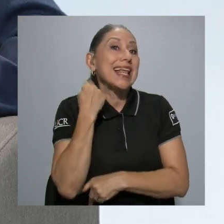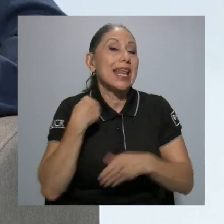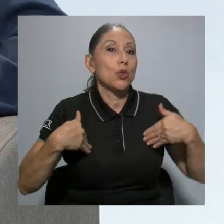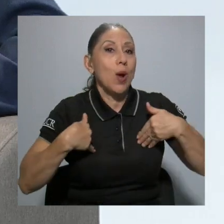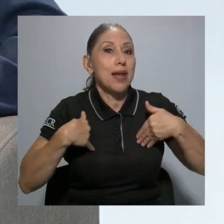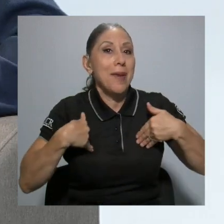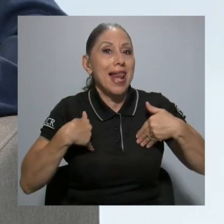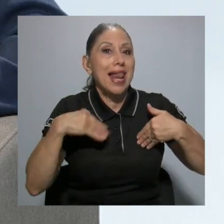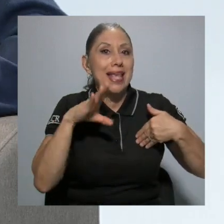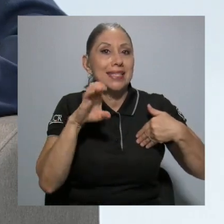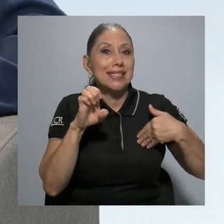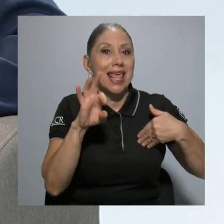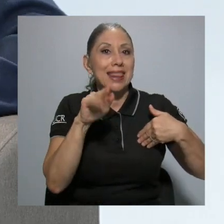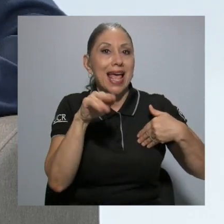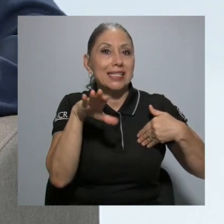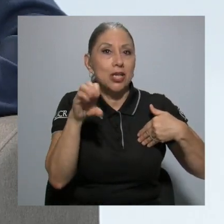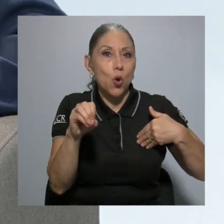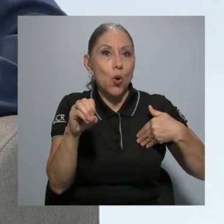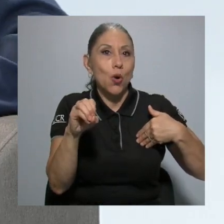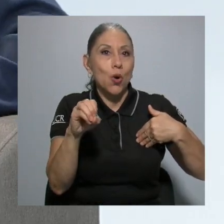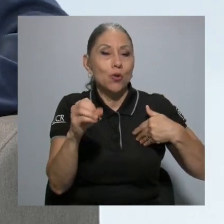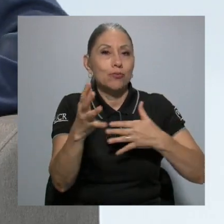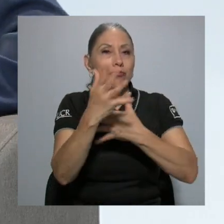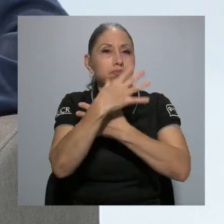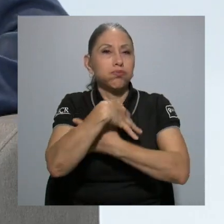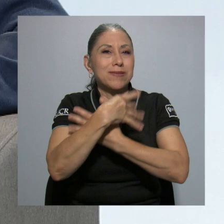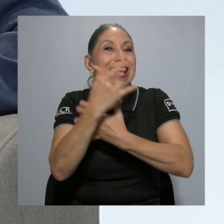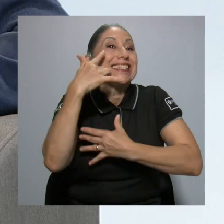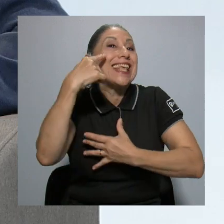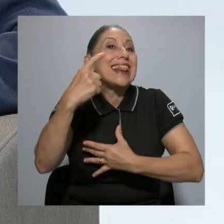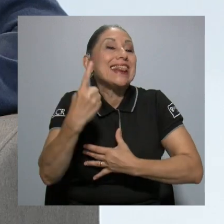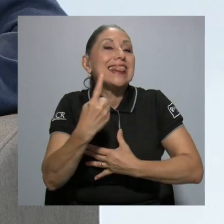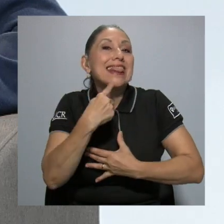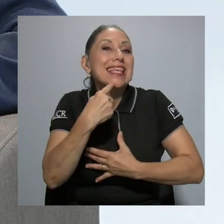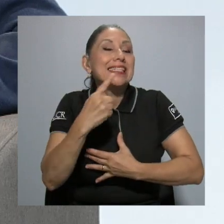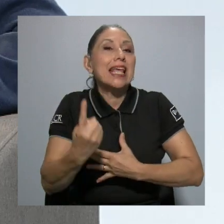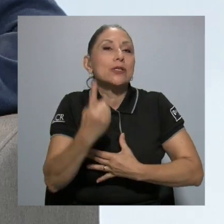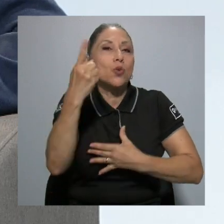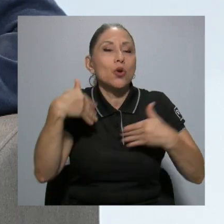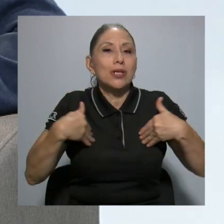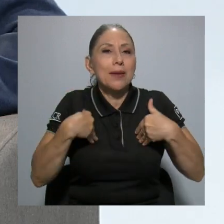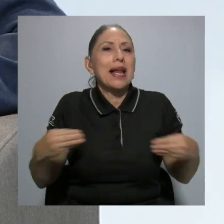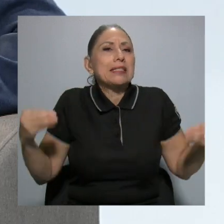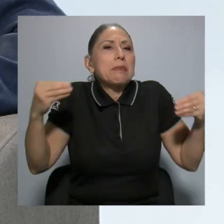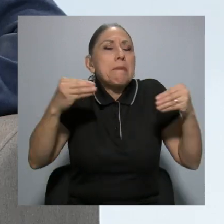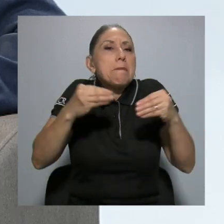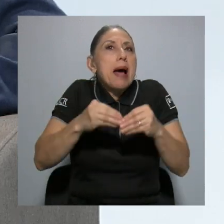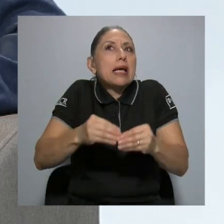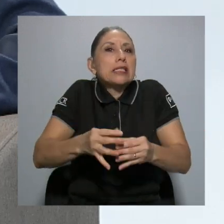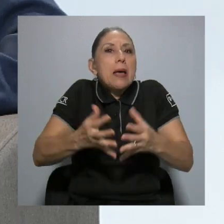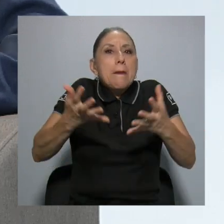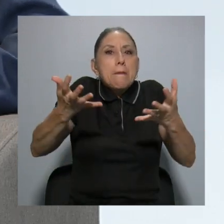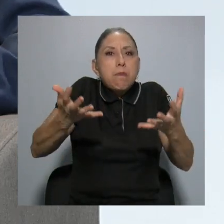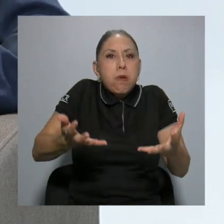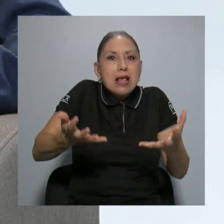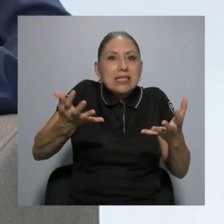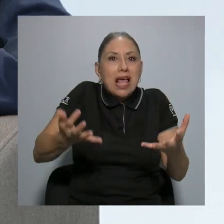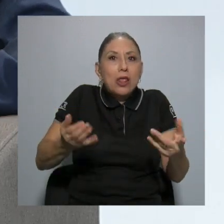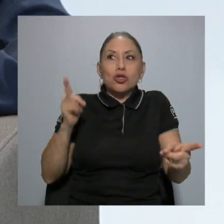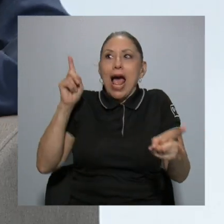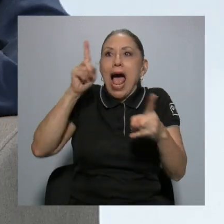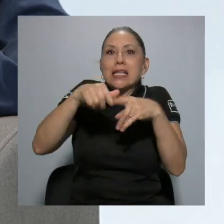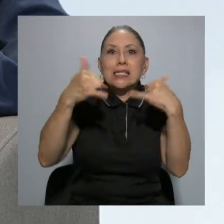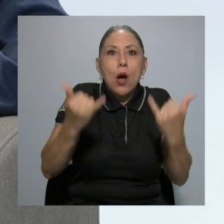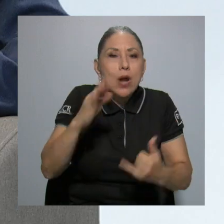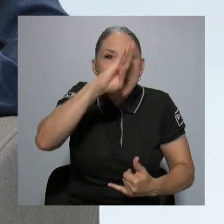cetáceo, que se dice que es uno de los más pesados que se han encontrado a la fecha. Hablemos un poquito,